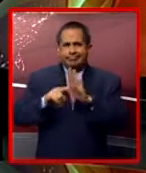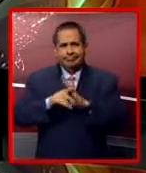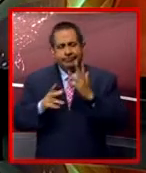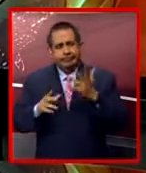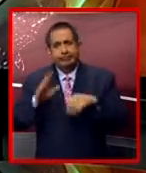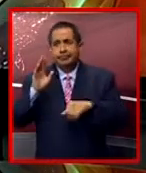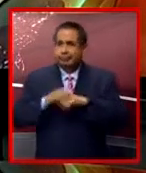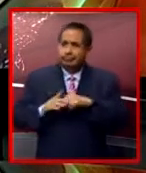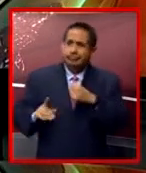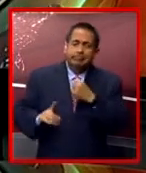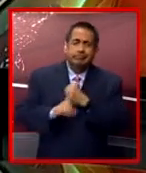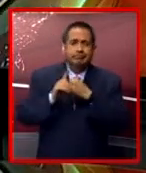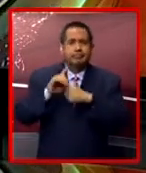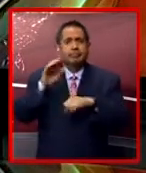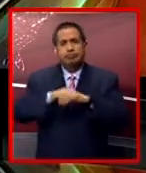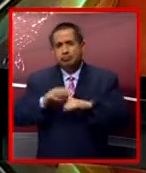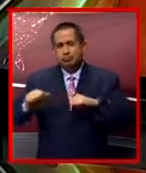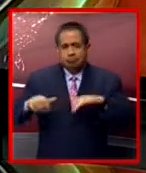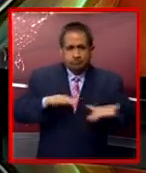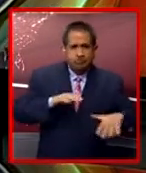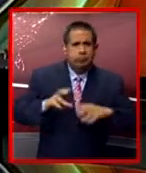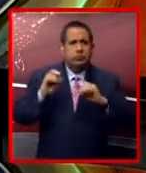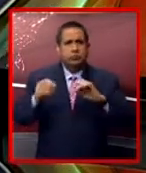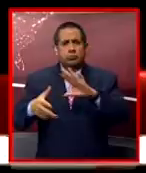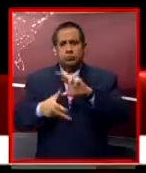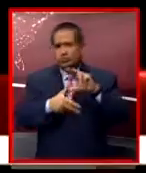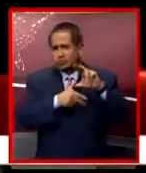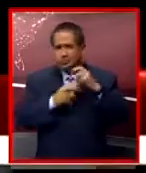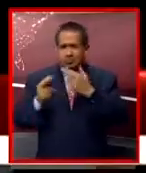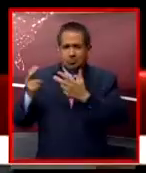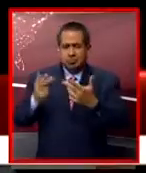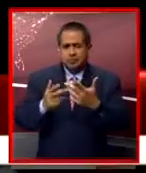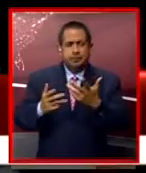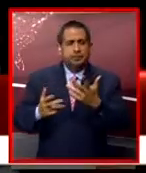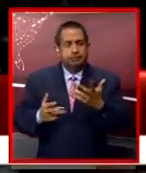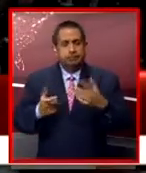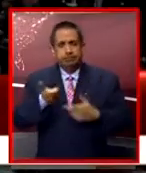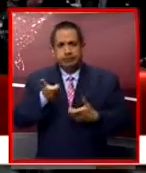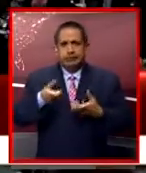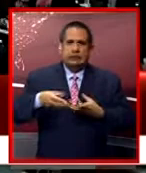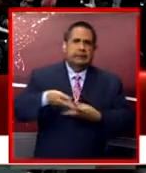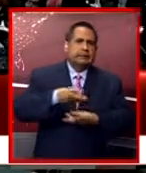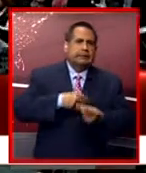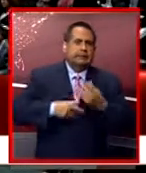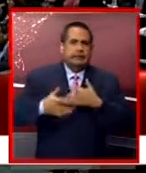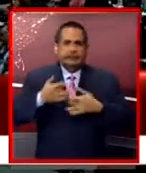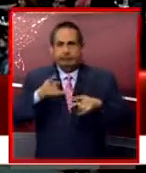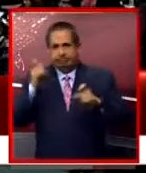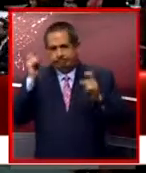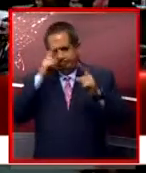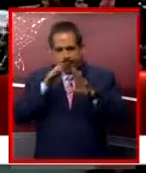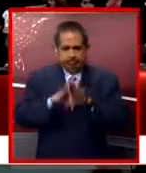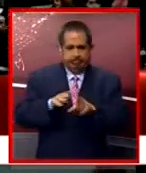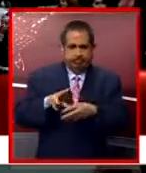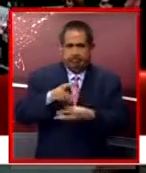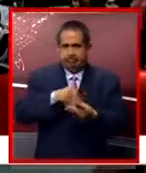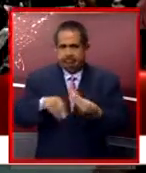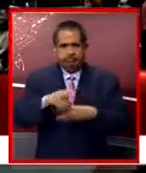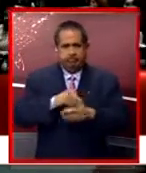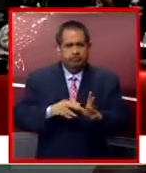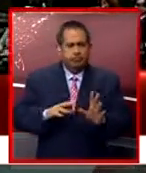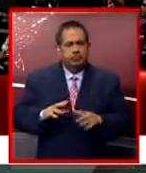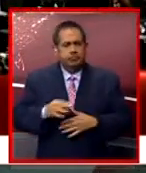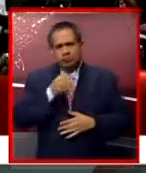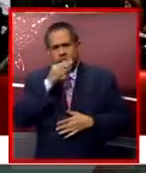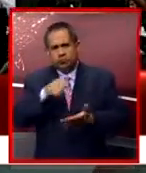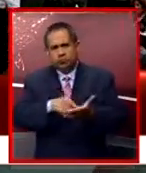han agregado los desastres naturales como los ciclones y los sismos, la conducción de las finanzas públicas han sorteado estas dificultades. Al anunciar